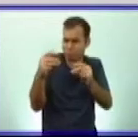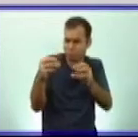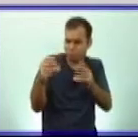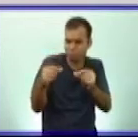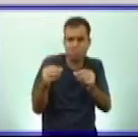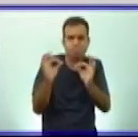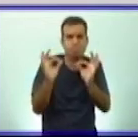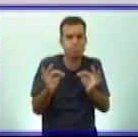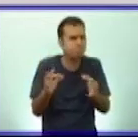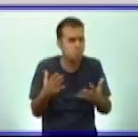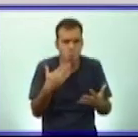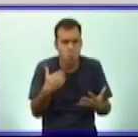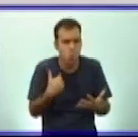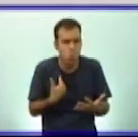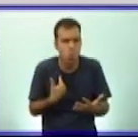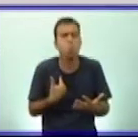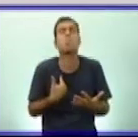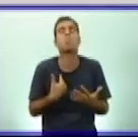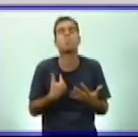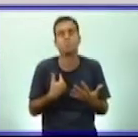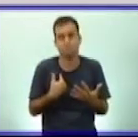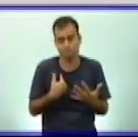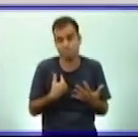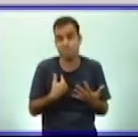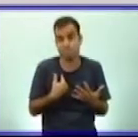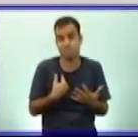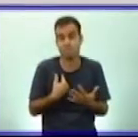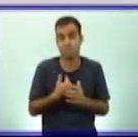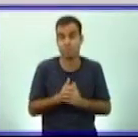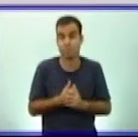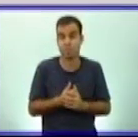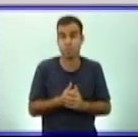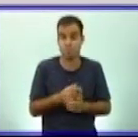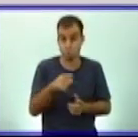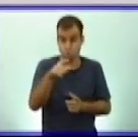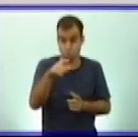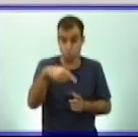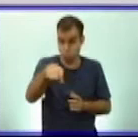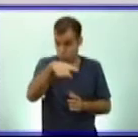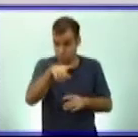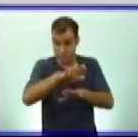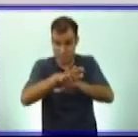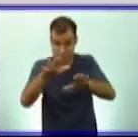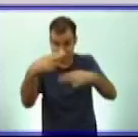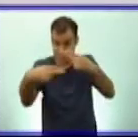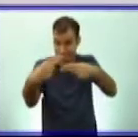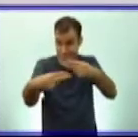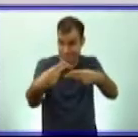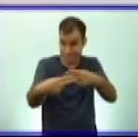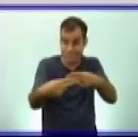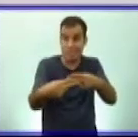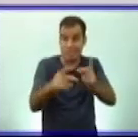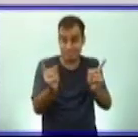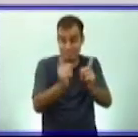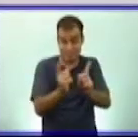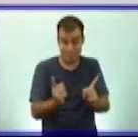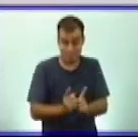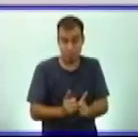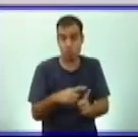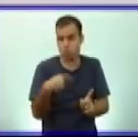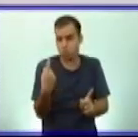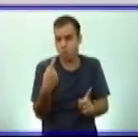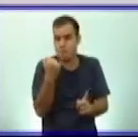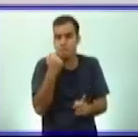efectivos? Por supuesto que como usted hizo un resumen y nosotros lo que estamos es reforzando el